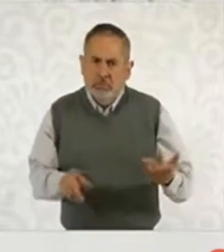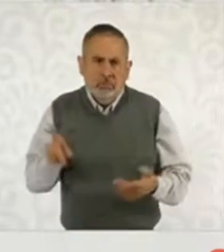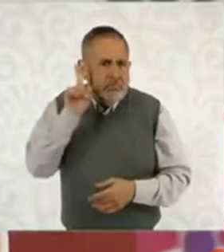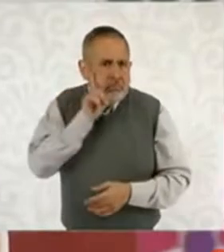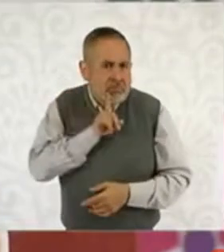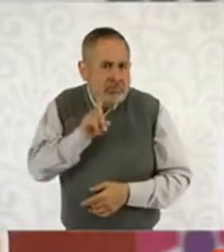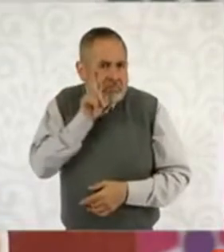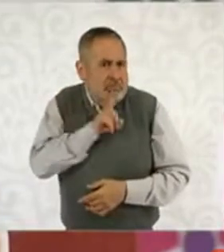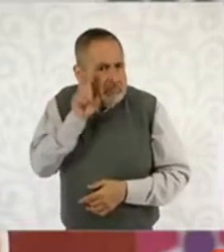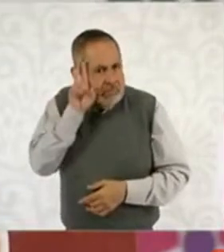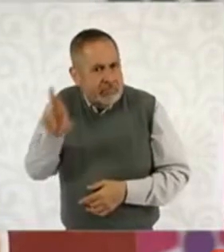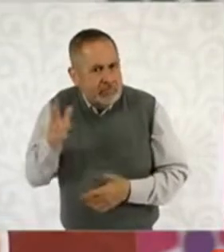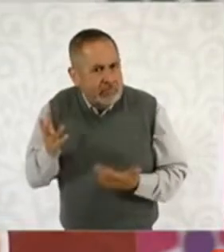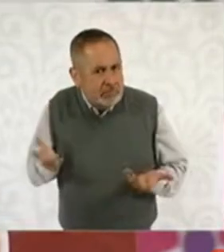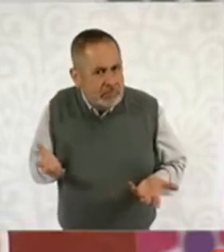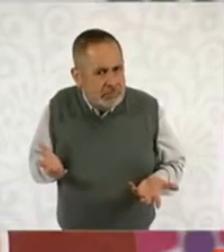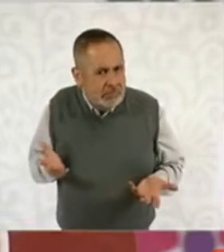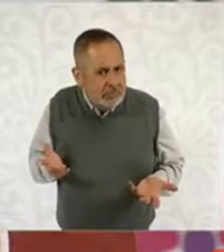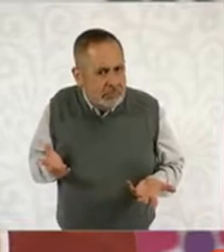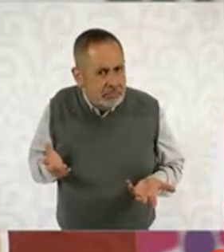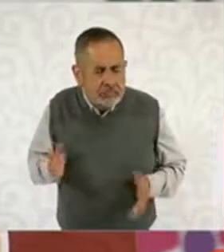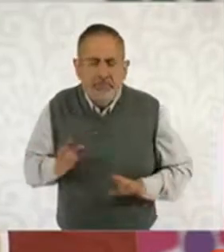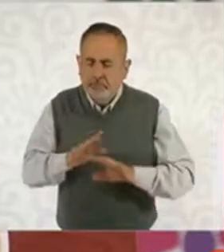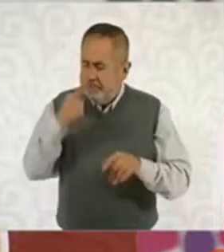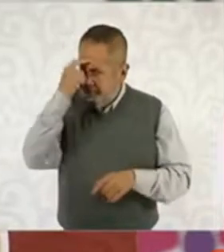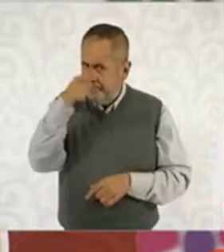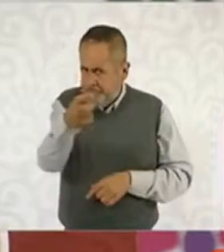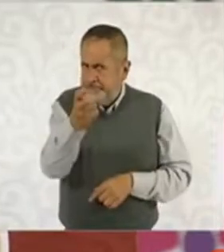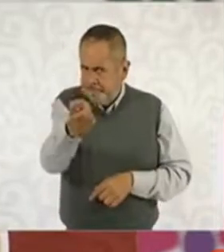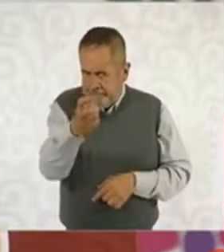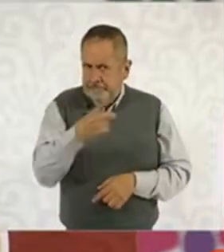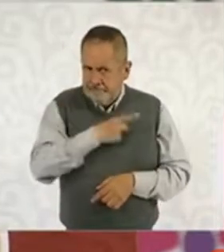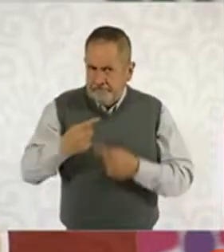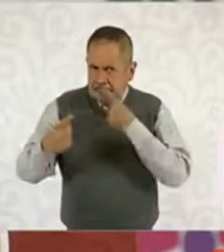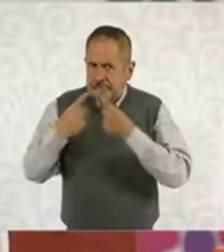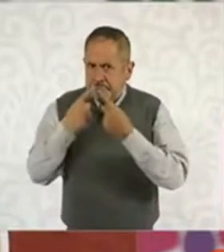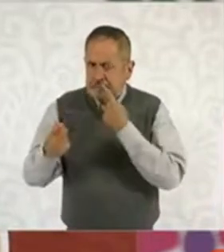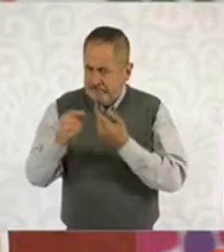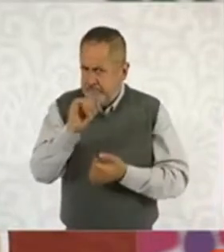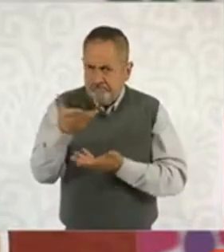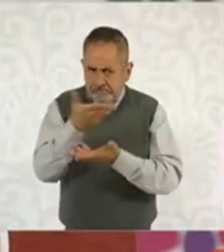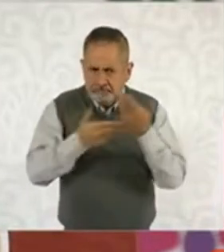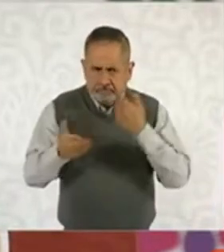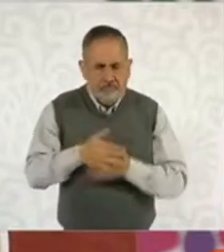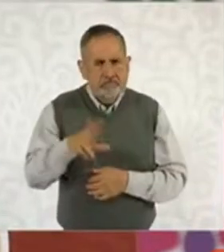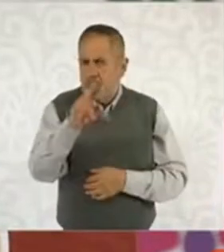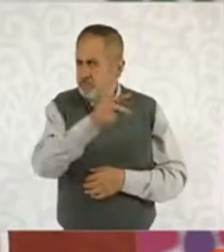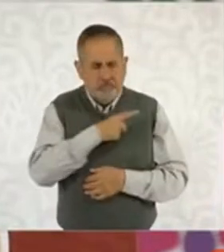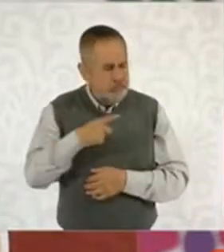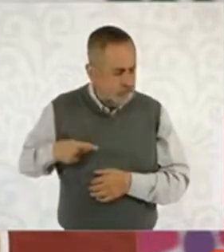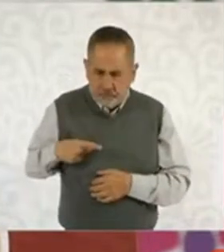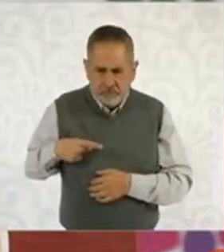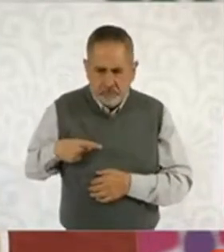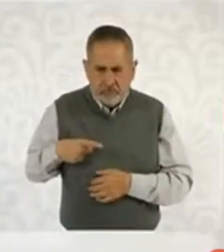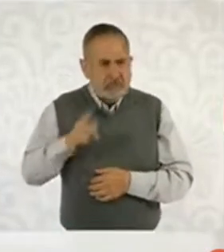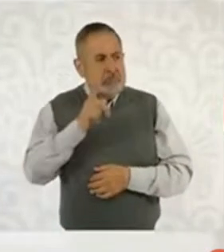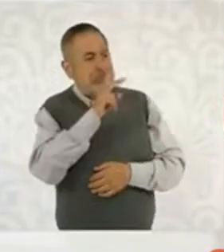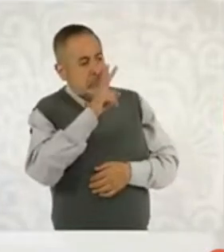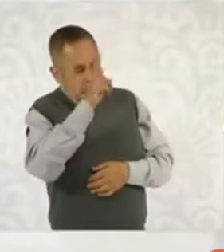mujer. Entonces, vale la pena discutir, porque eso no tiene que ver con la